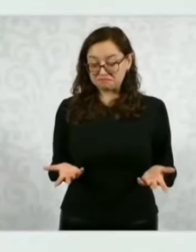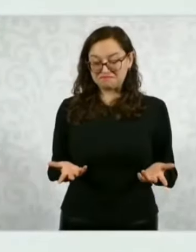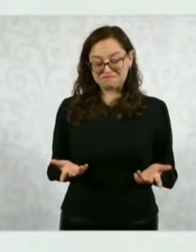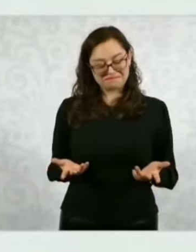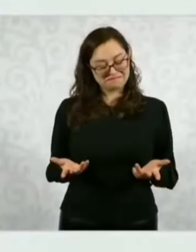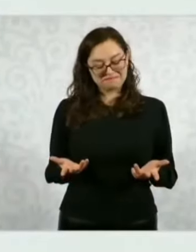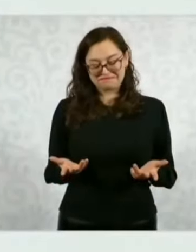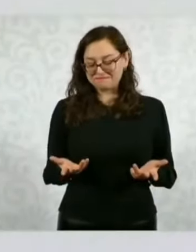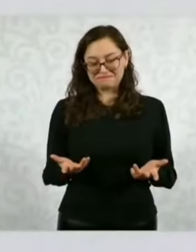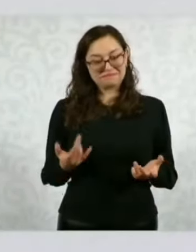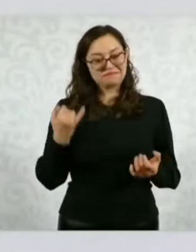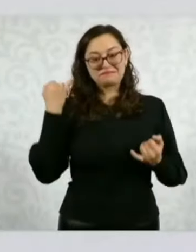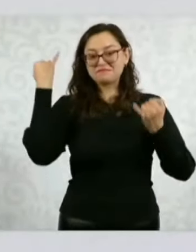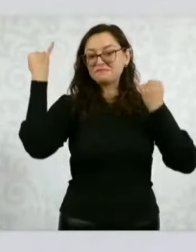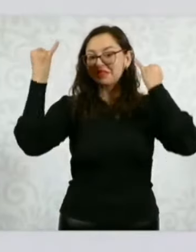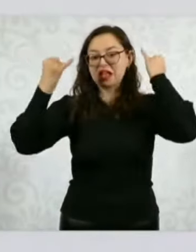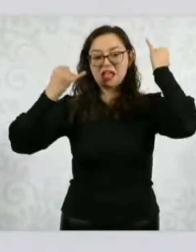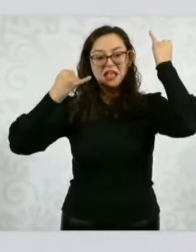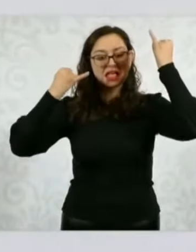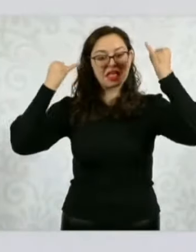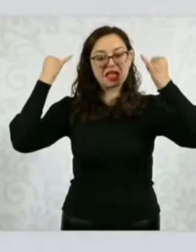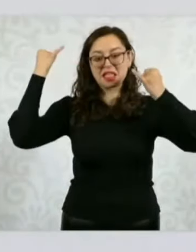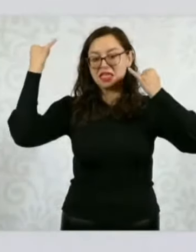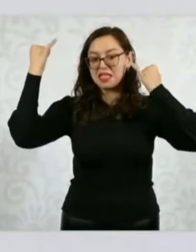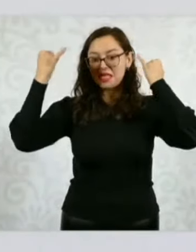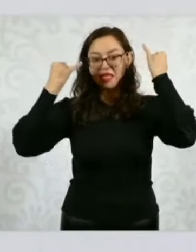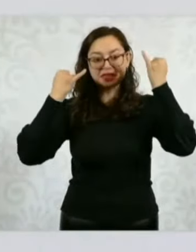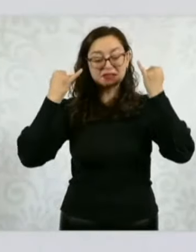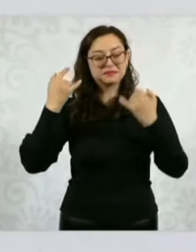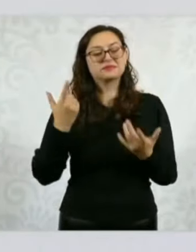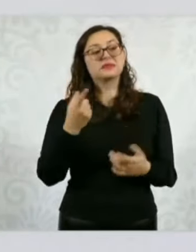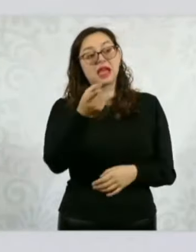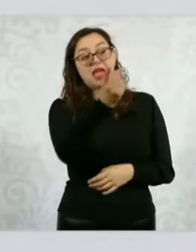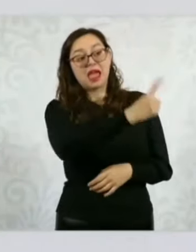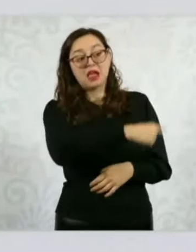los que se oponían al ejercicio de las libertades democráticas,